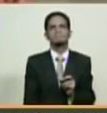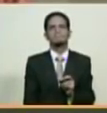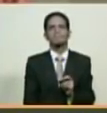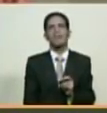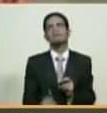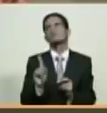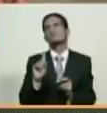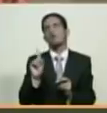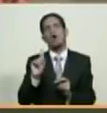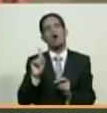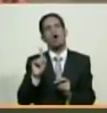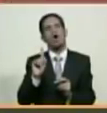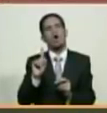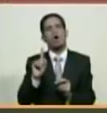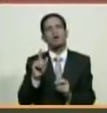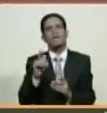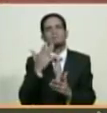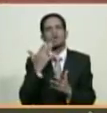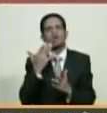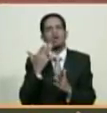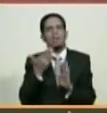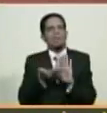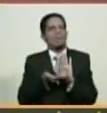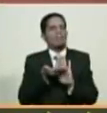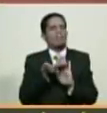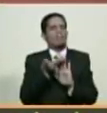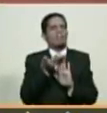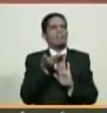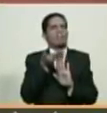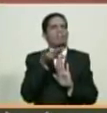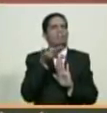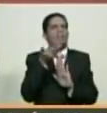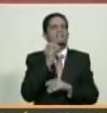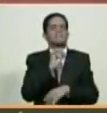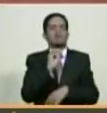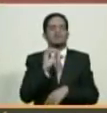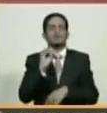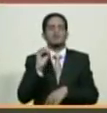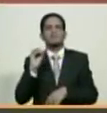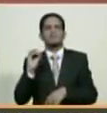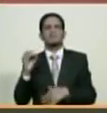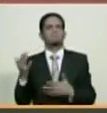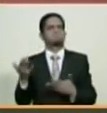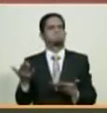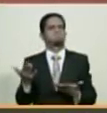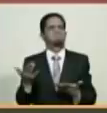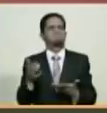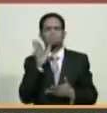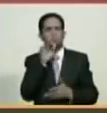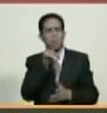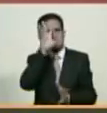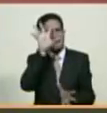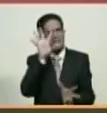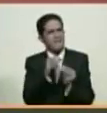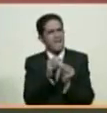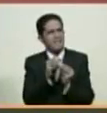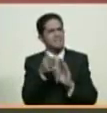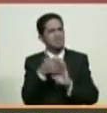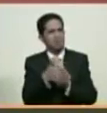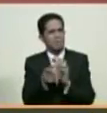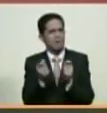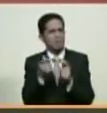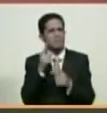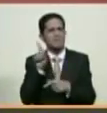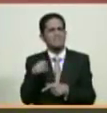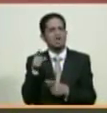de precios, como lo llama Luis Brito García. Empiezan a poner ceros como locos a los productos sin ningún tipo de análisis realmente económico. Es para robarle el